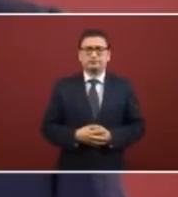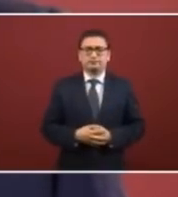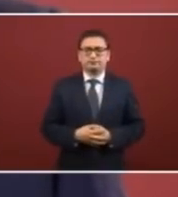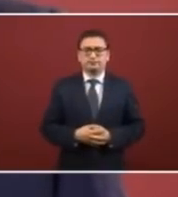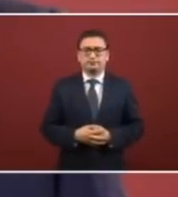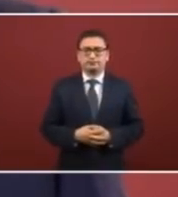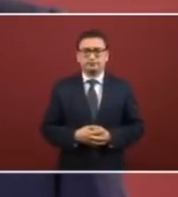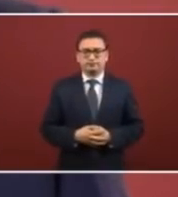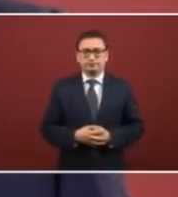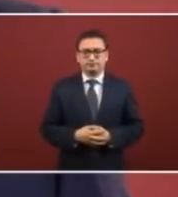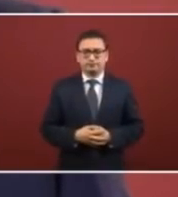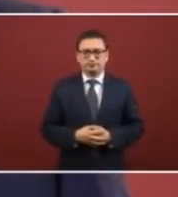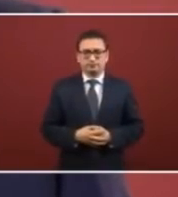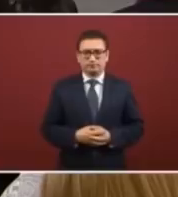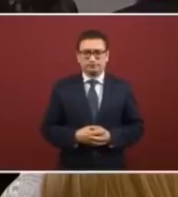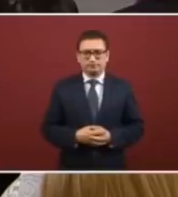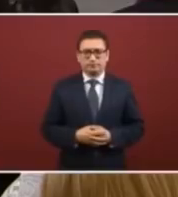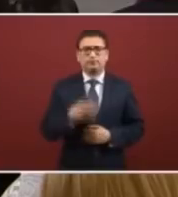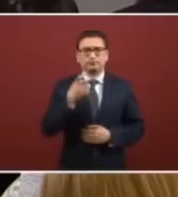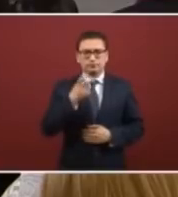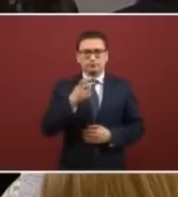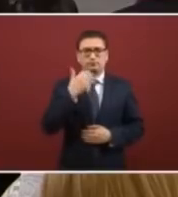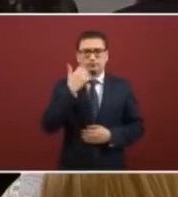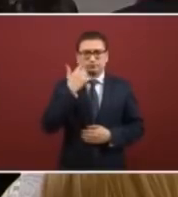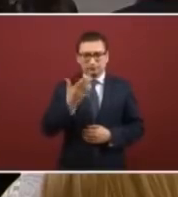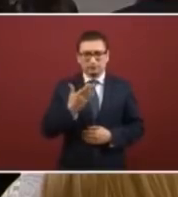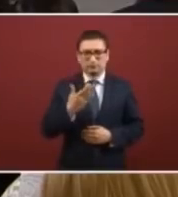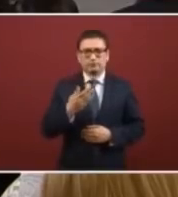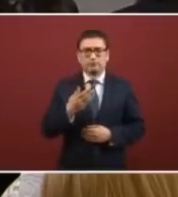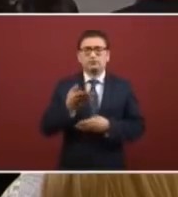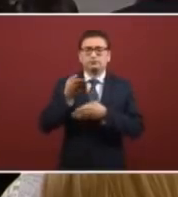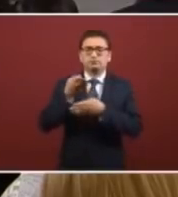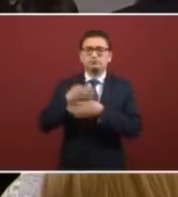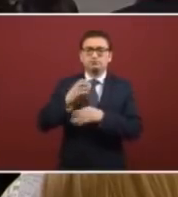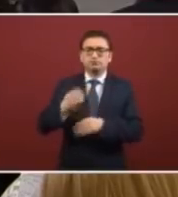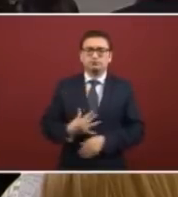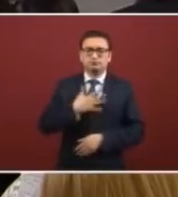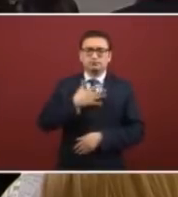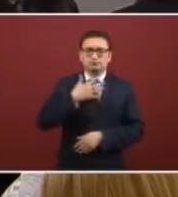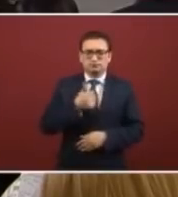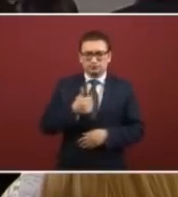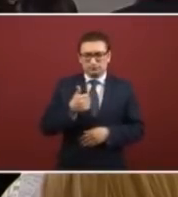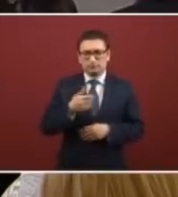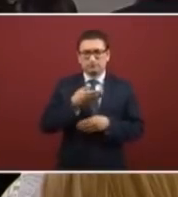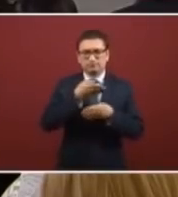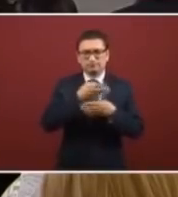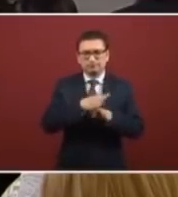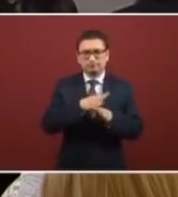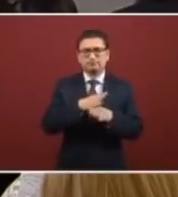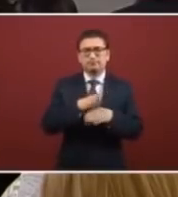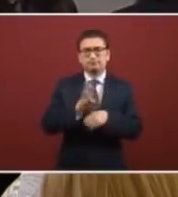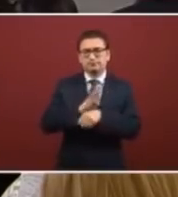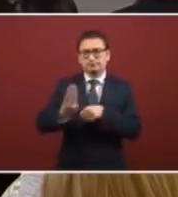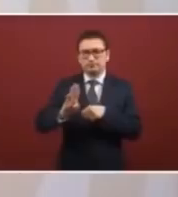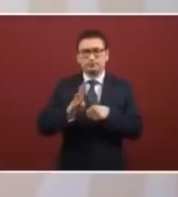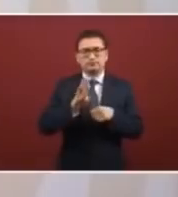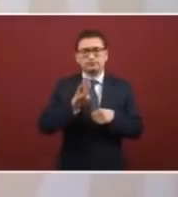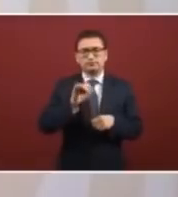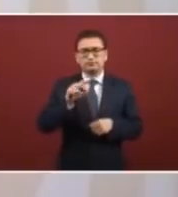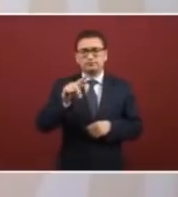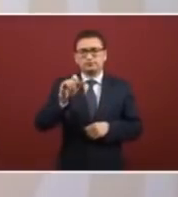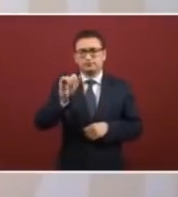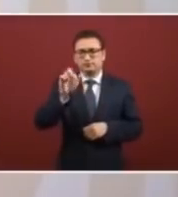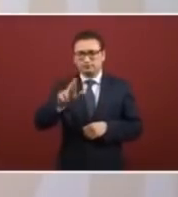que consolidar el Banco del Bienestar, que es el banco que va a tener presencia en todo el país.